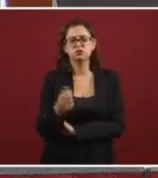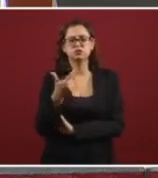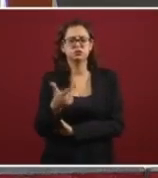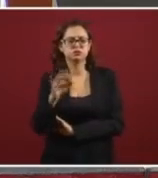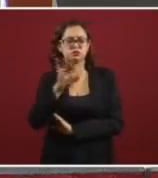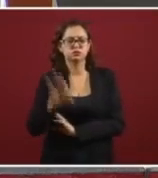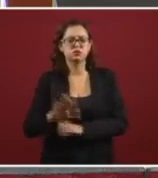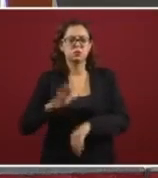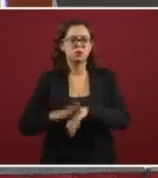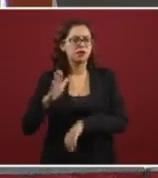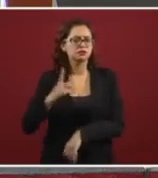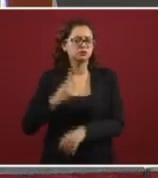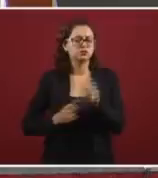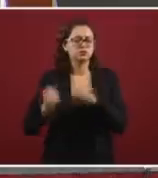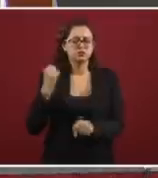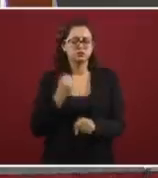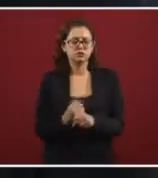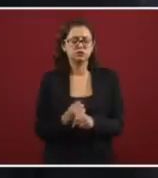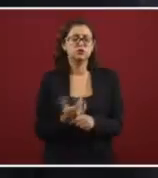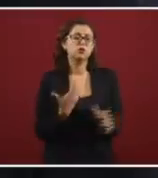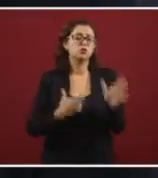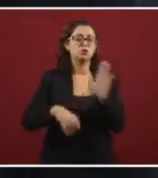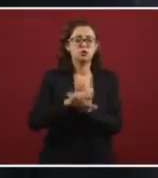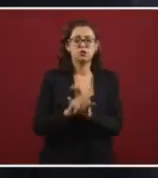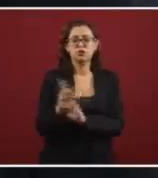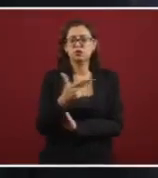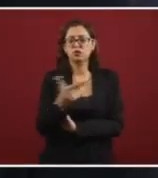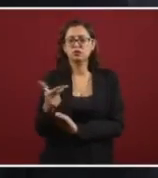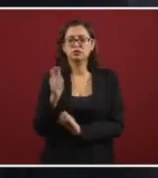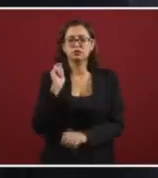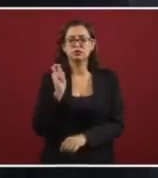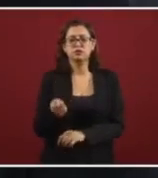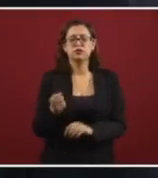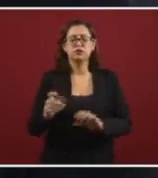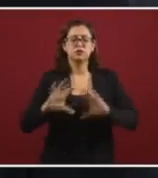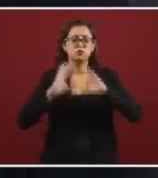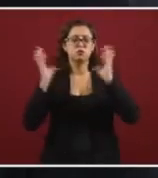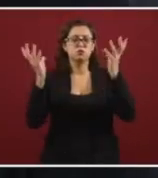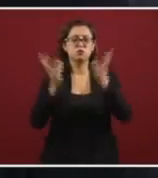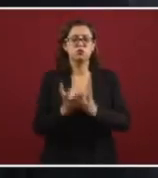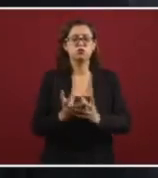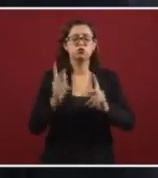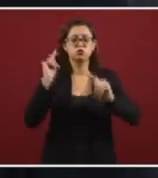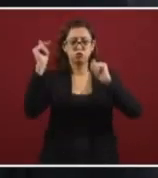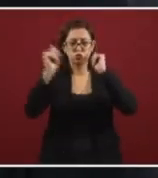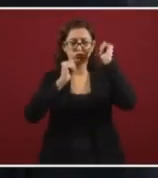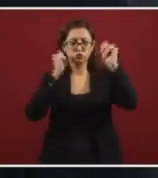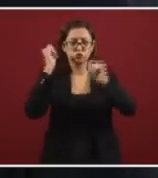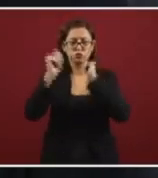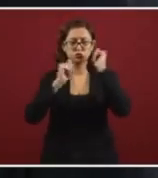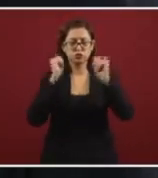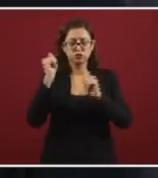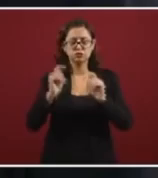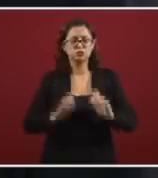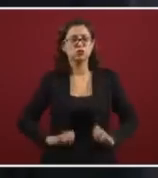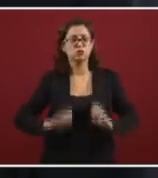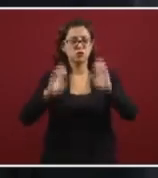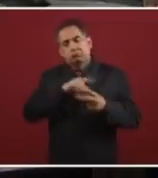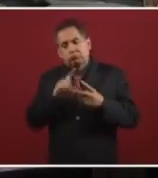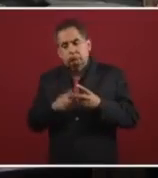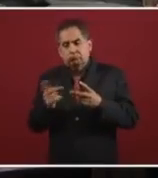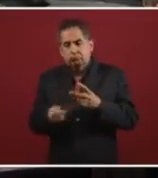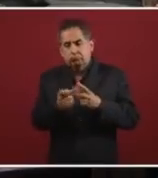de hoteles nos ubica en la séptima posición a nivel mundial en lo que es infraestructura